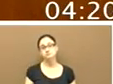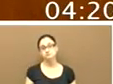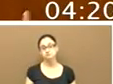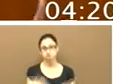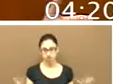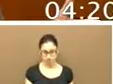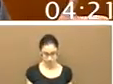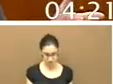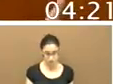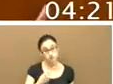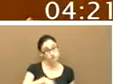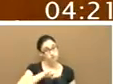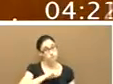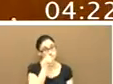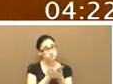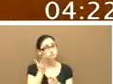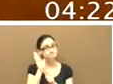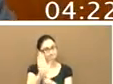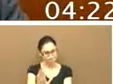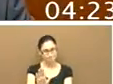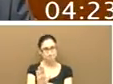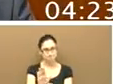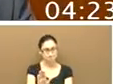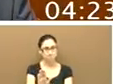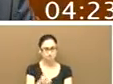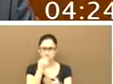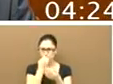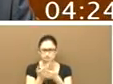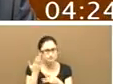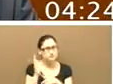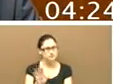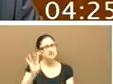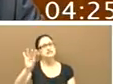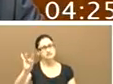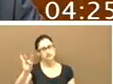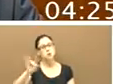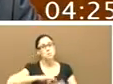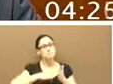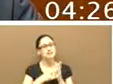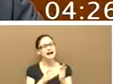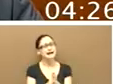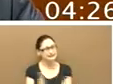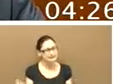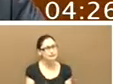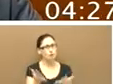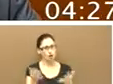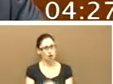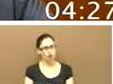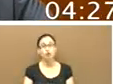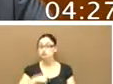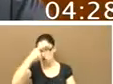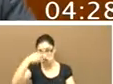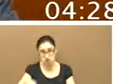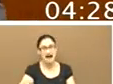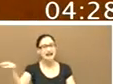nosotros hemos presentado propuestas hemos presentado propuestas sí un plan de estímulo ya sé que a ustedes no les